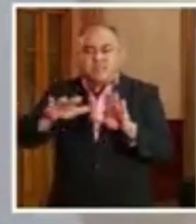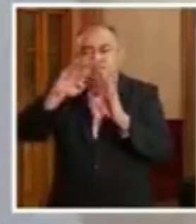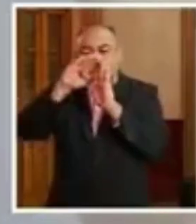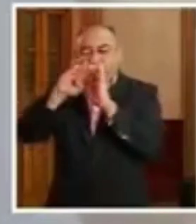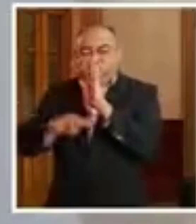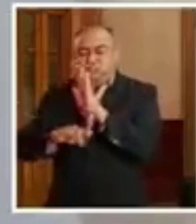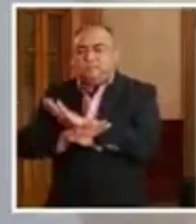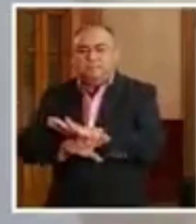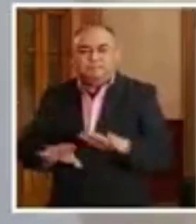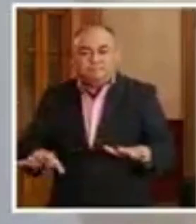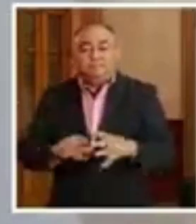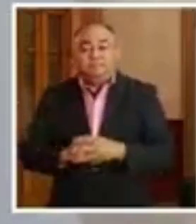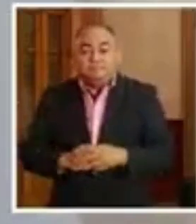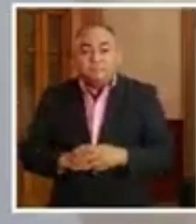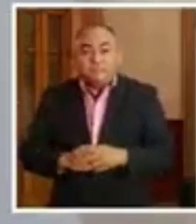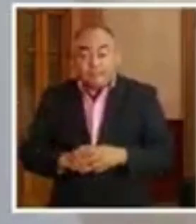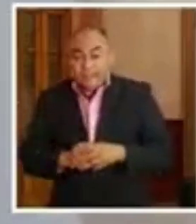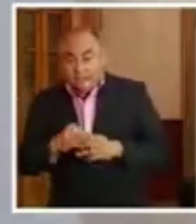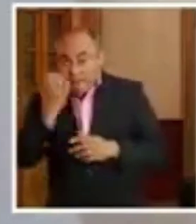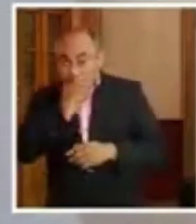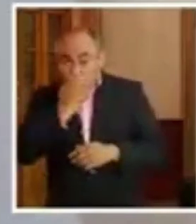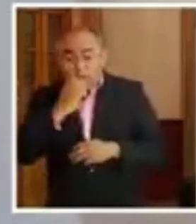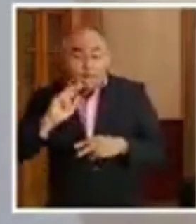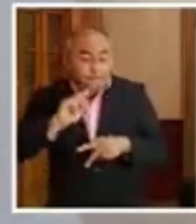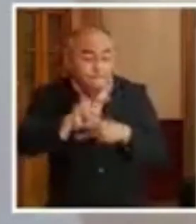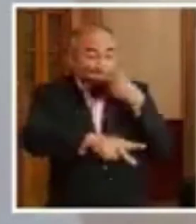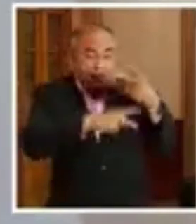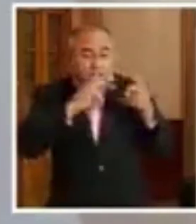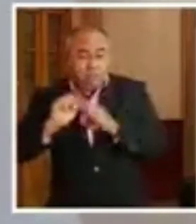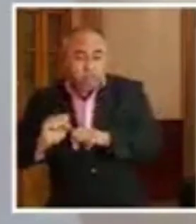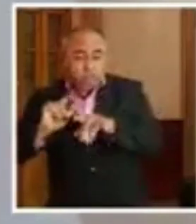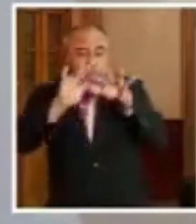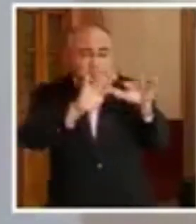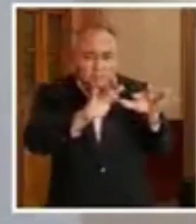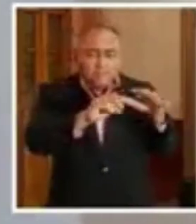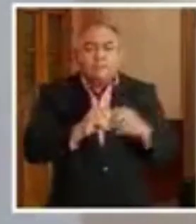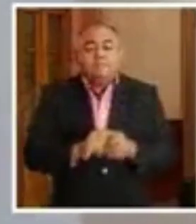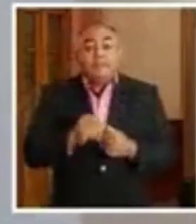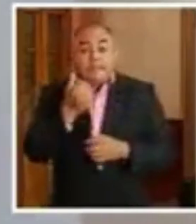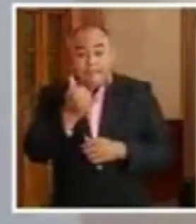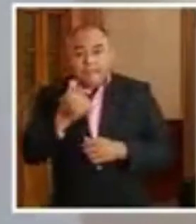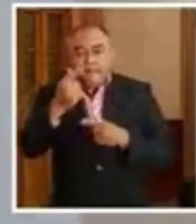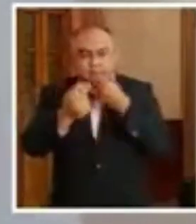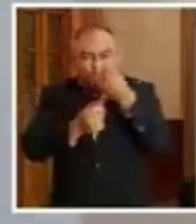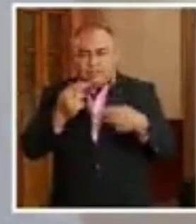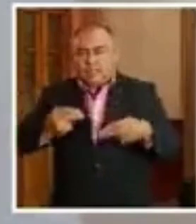Y aún con el regreso a clases y aún con la reactivación total,